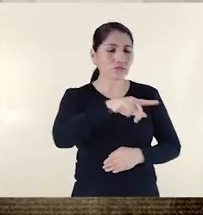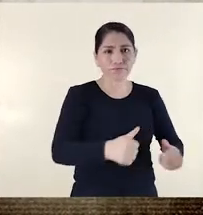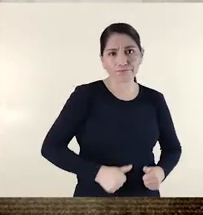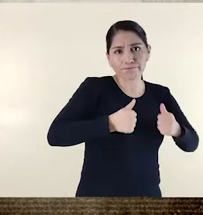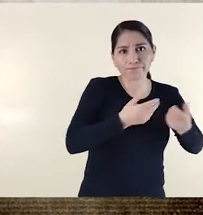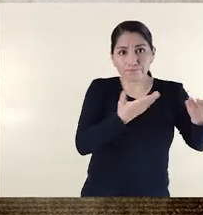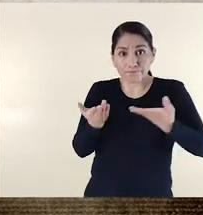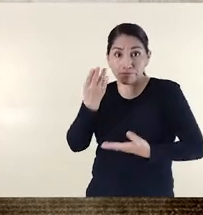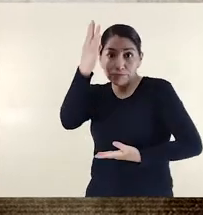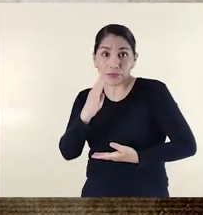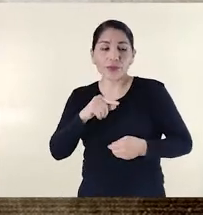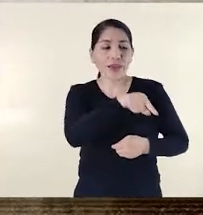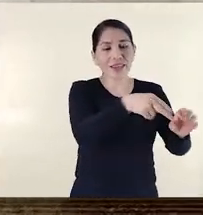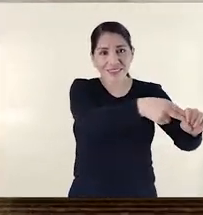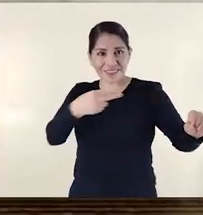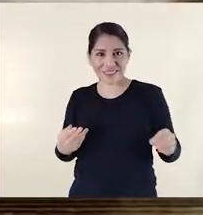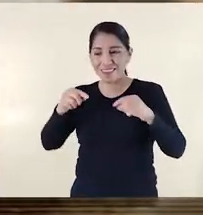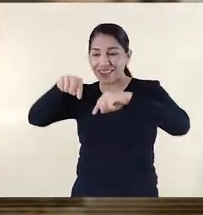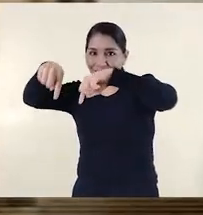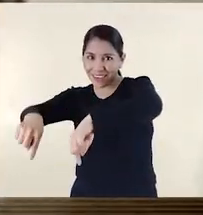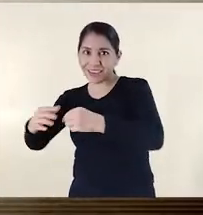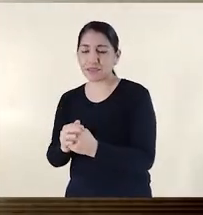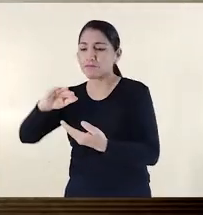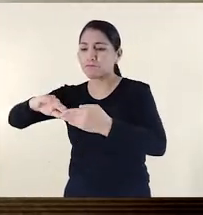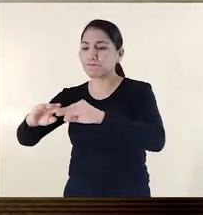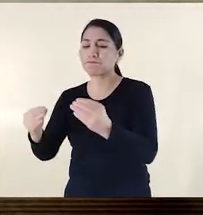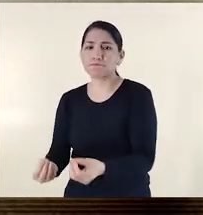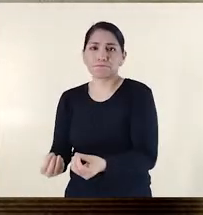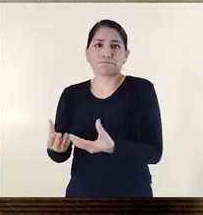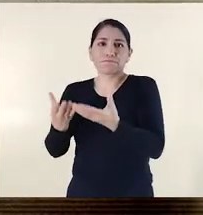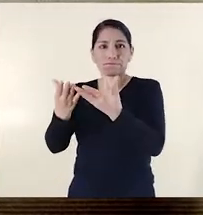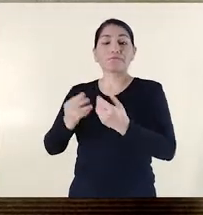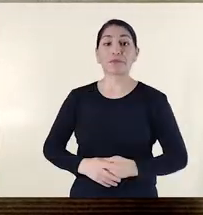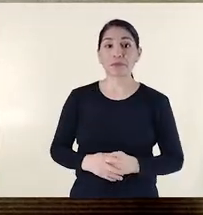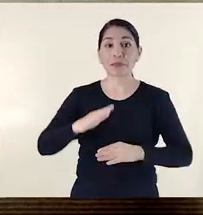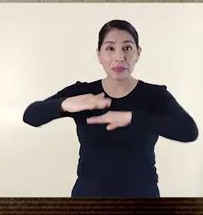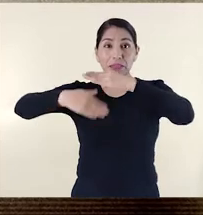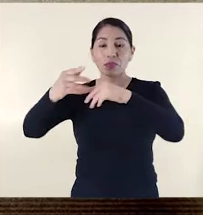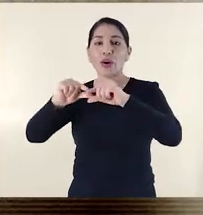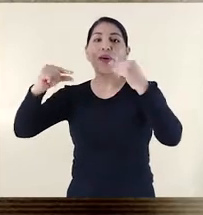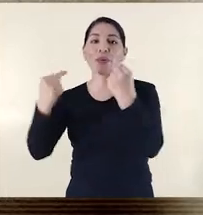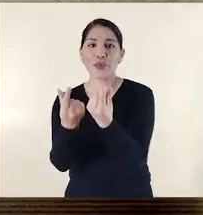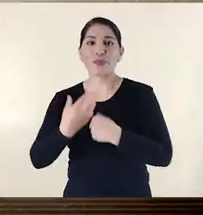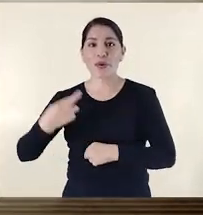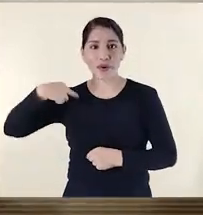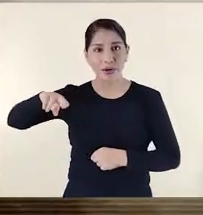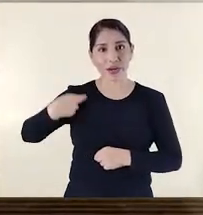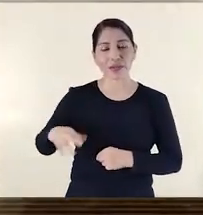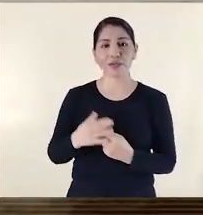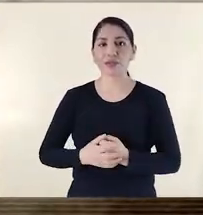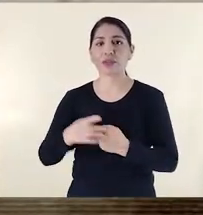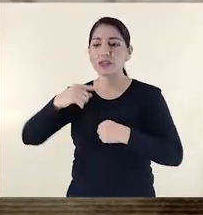Encarnación, queriendo vivir una vida más estricta de clausura, deciden salir de su convento, pues este estaba bastante poblado, y